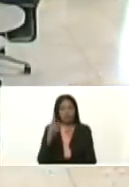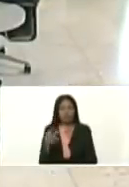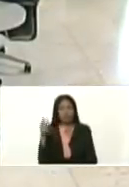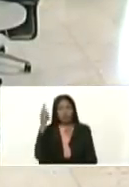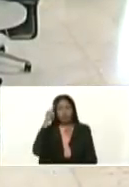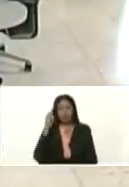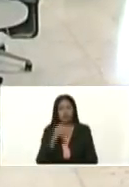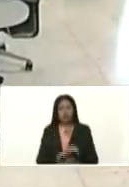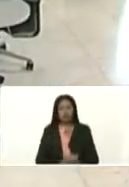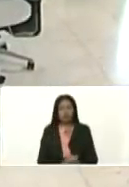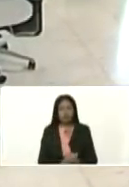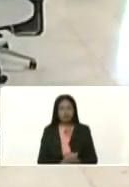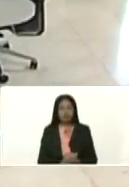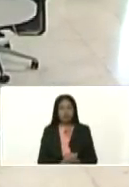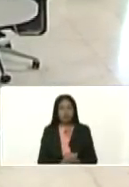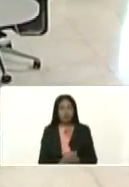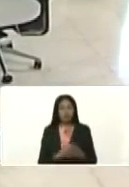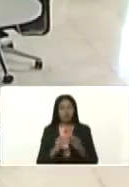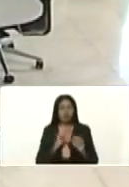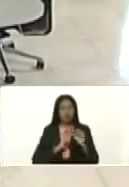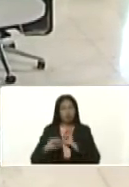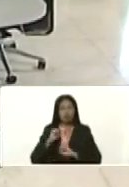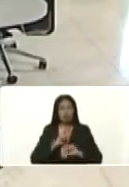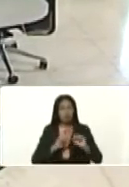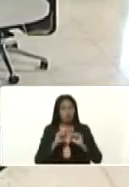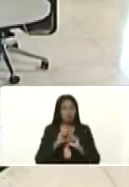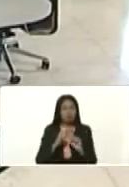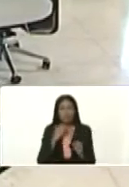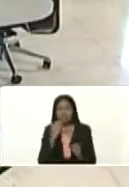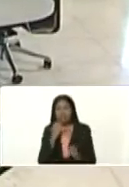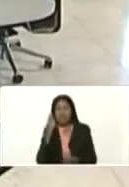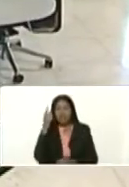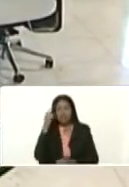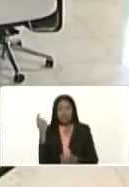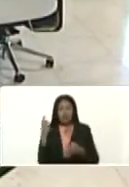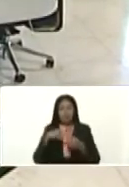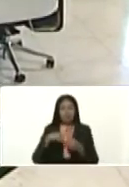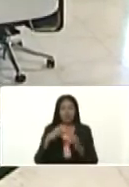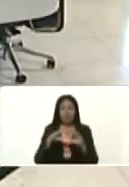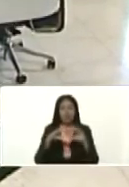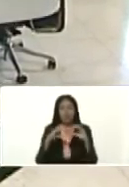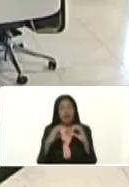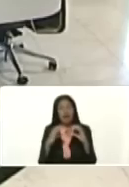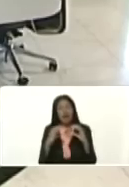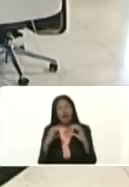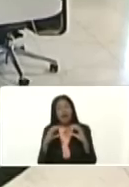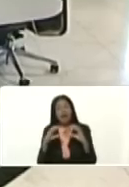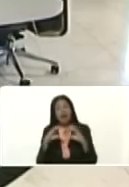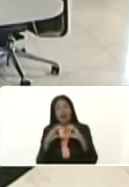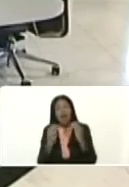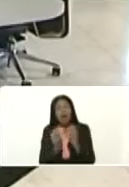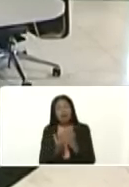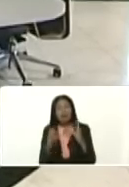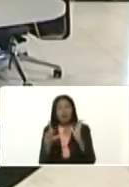en todo lo que es el despliegue ya se acerca el día de incorporación de clases de los liceos